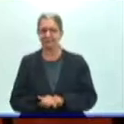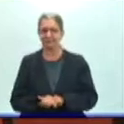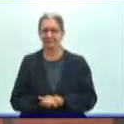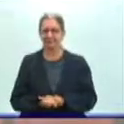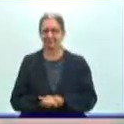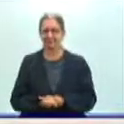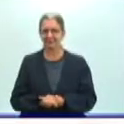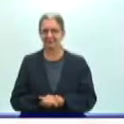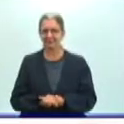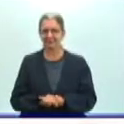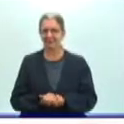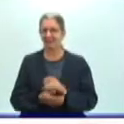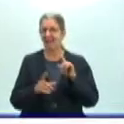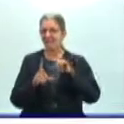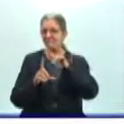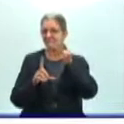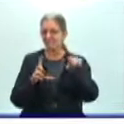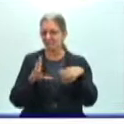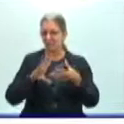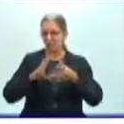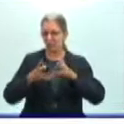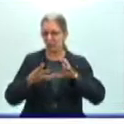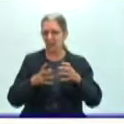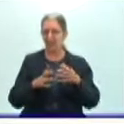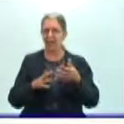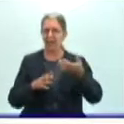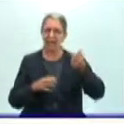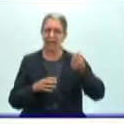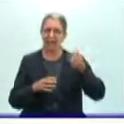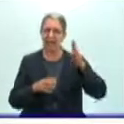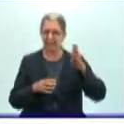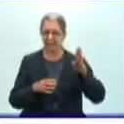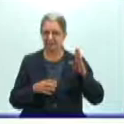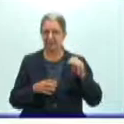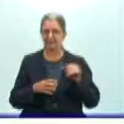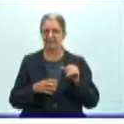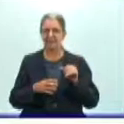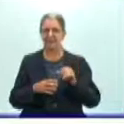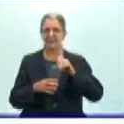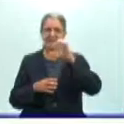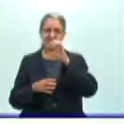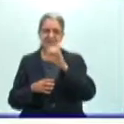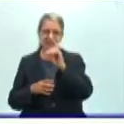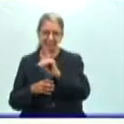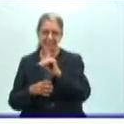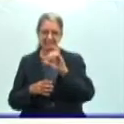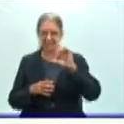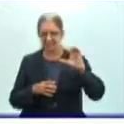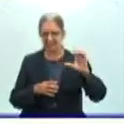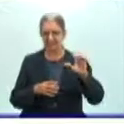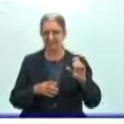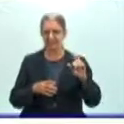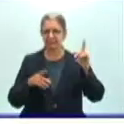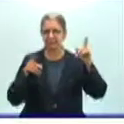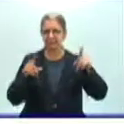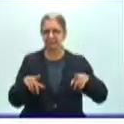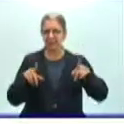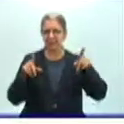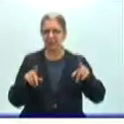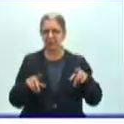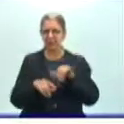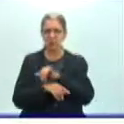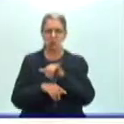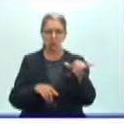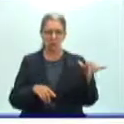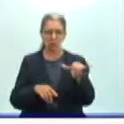En la figura AB y DC son cuerdas iguales. Demuestra que el arco AC